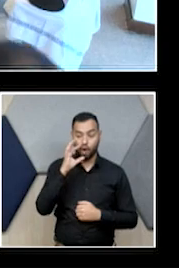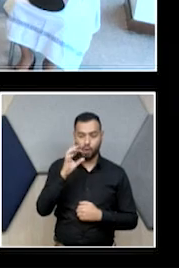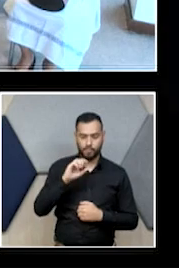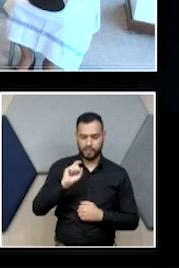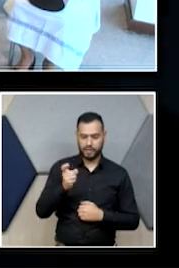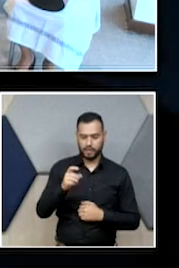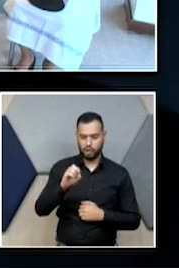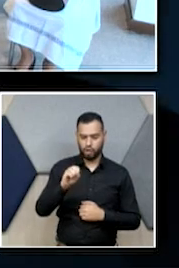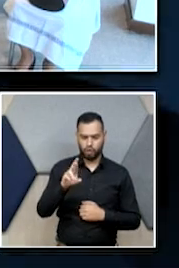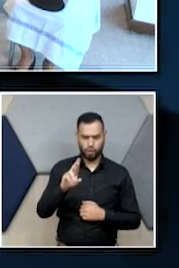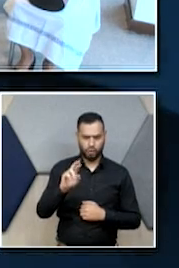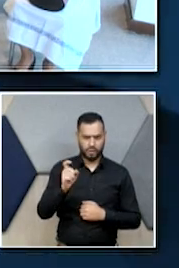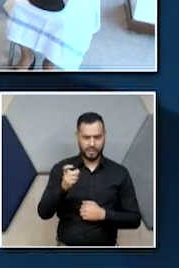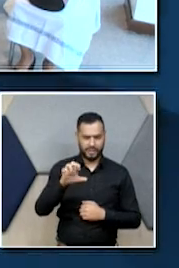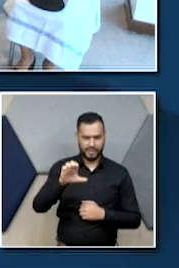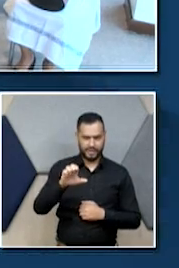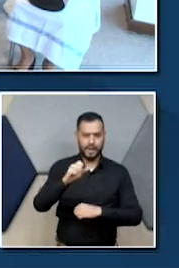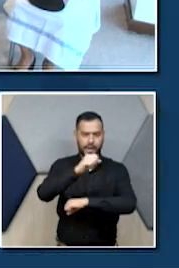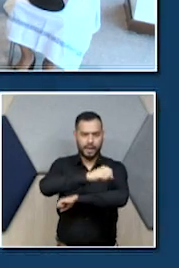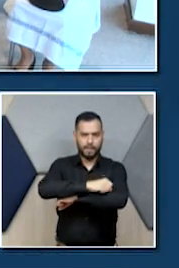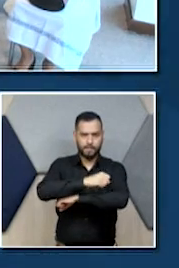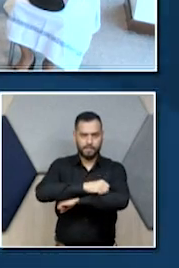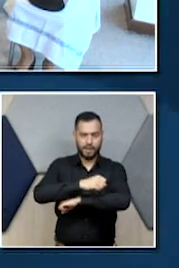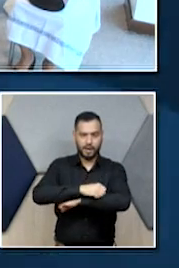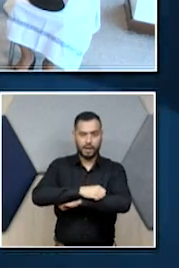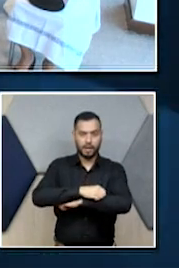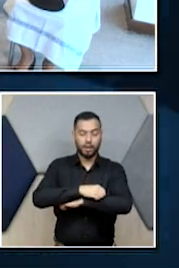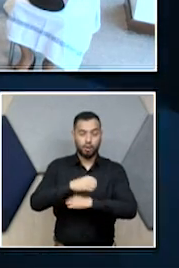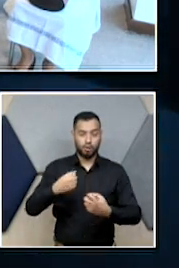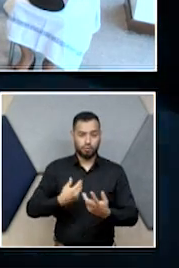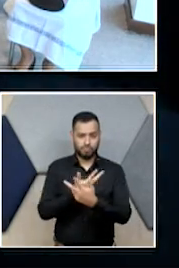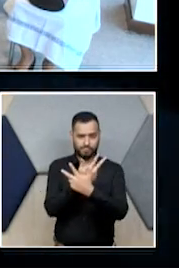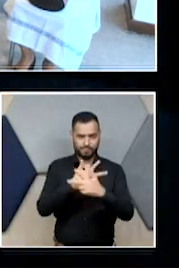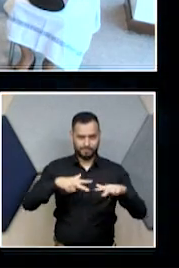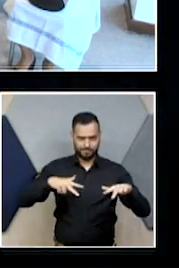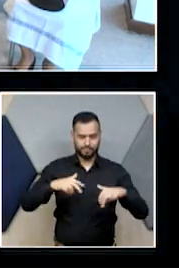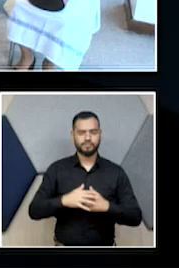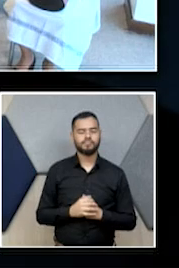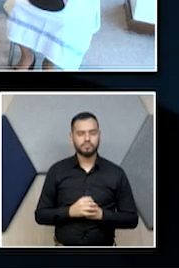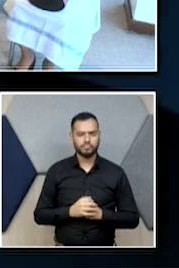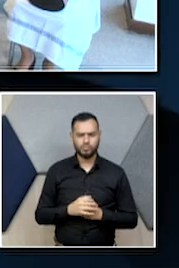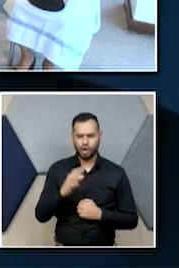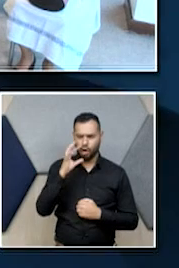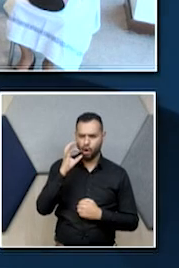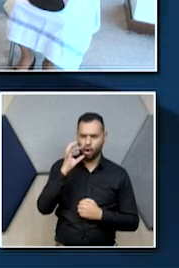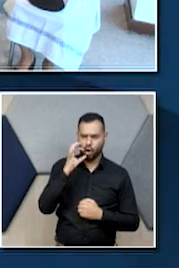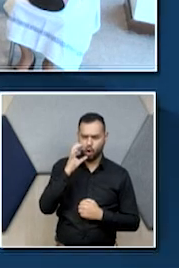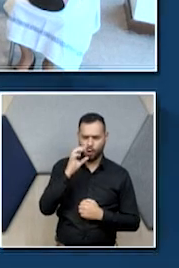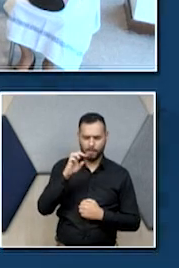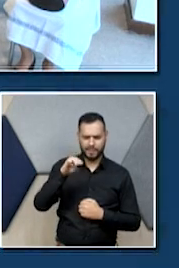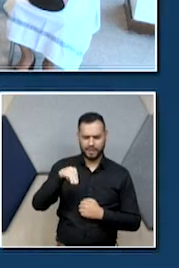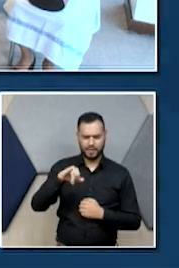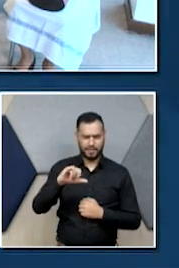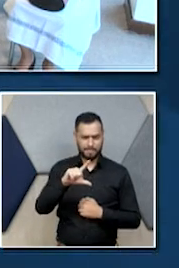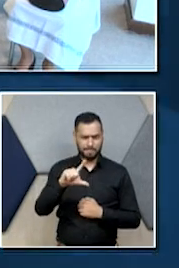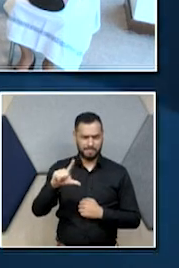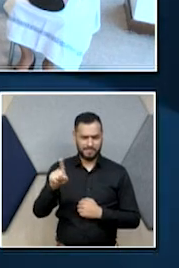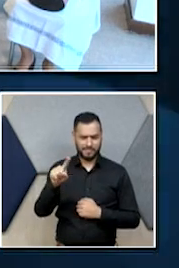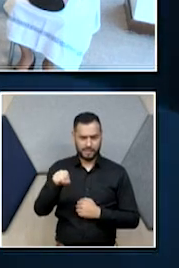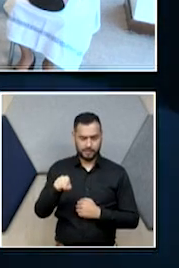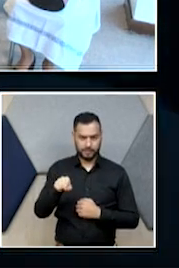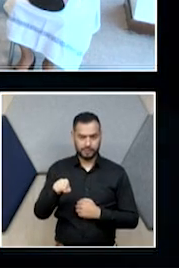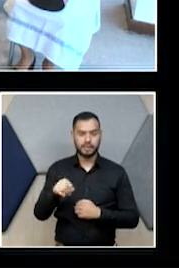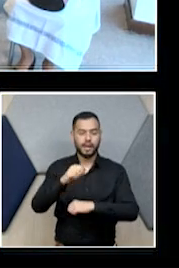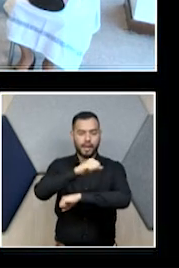Hodgson, embajador del Reino Unido, señor Nils Martin Gonenk, embajador de